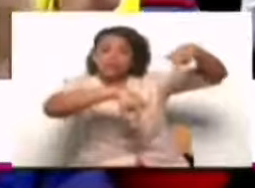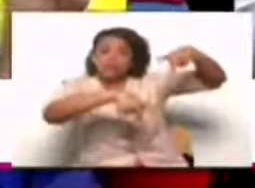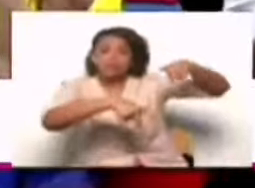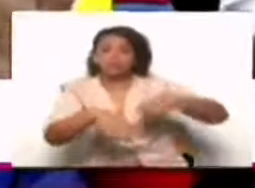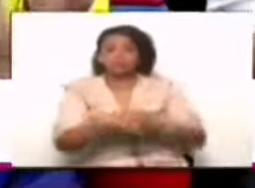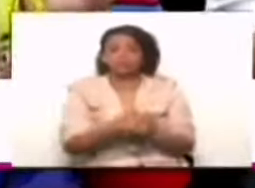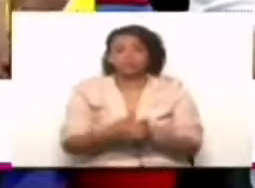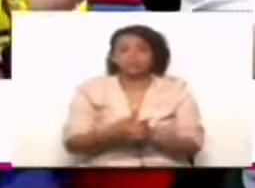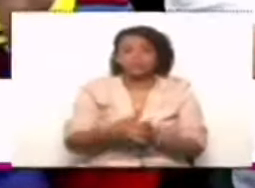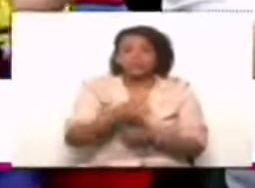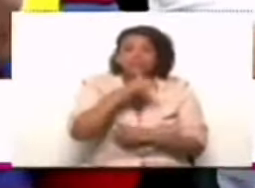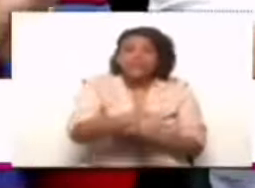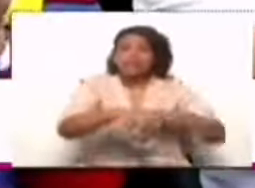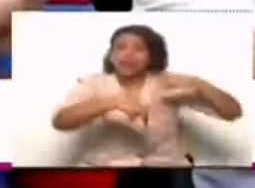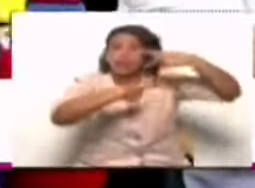Noticias.